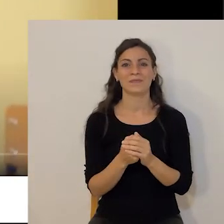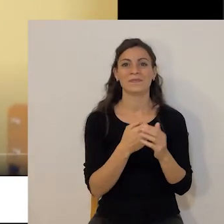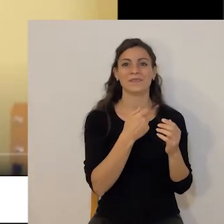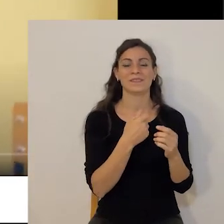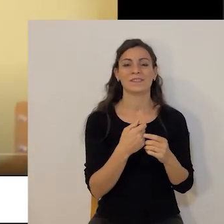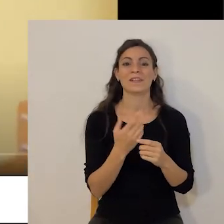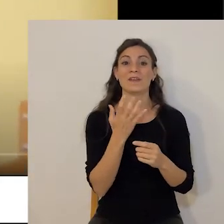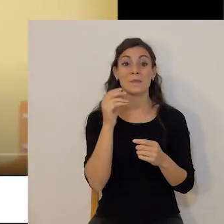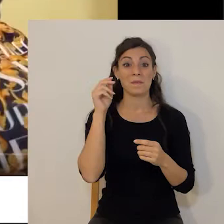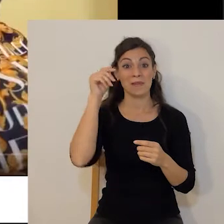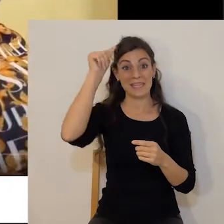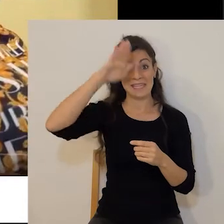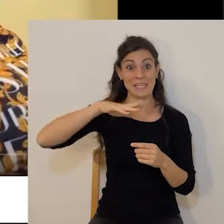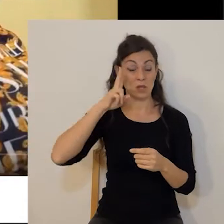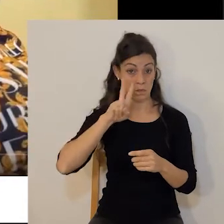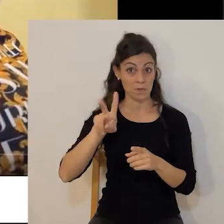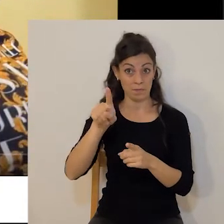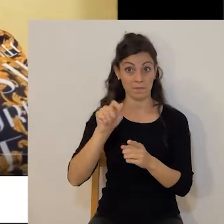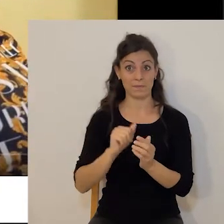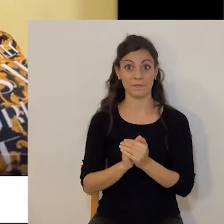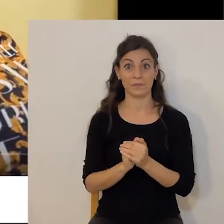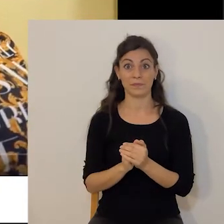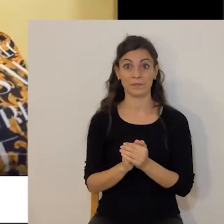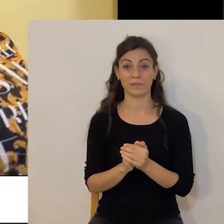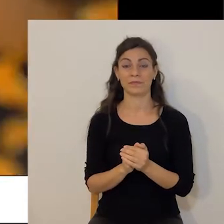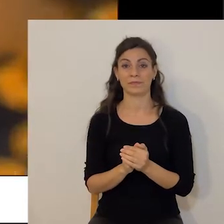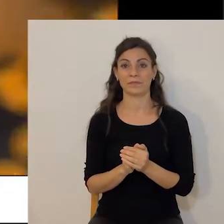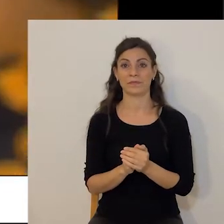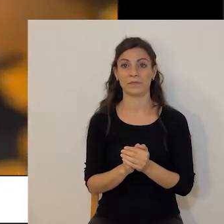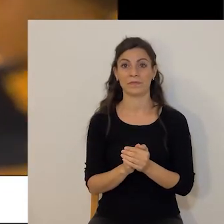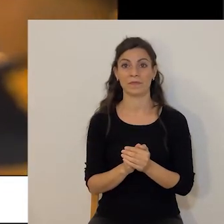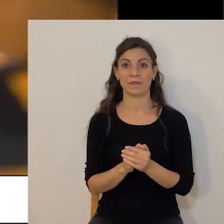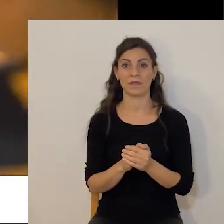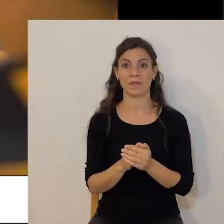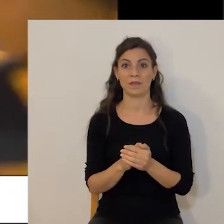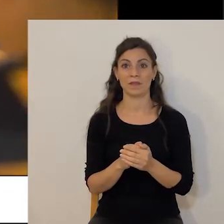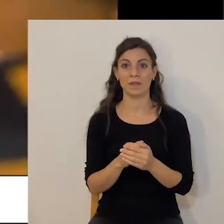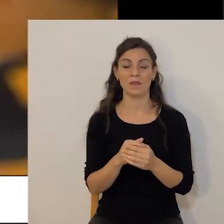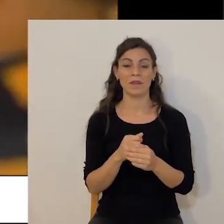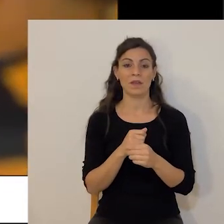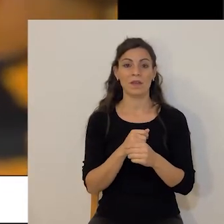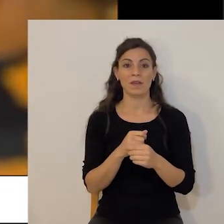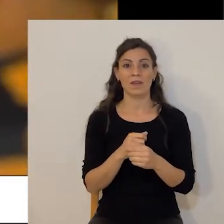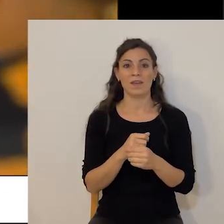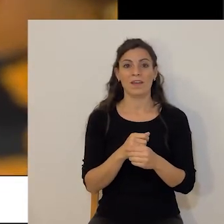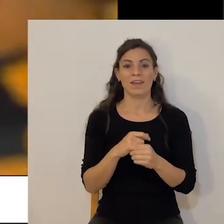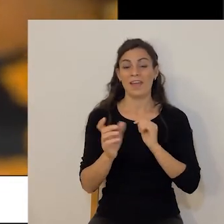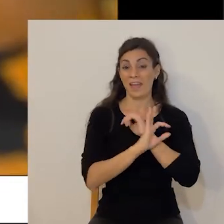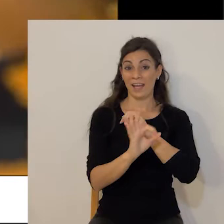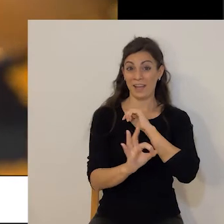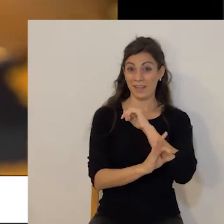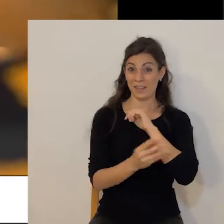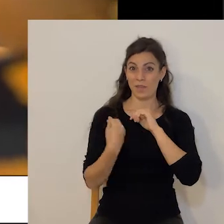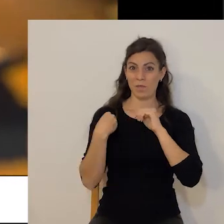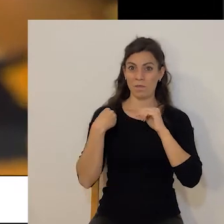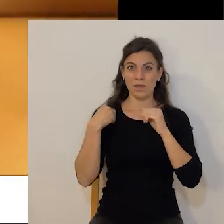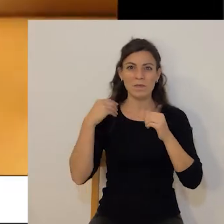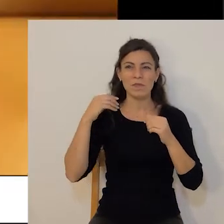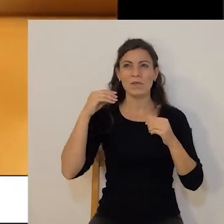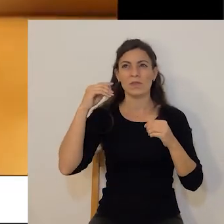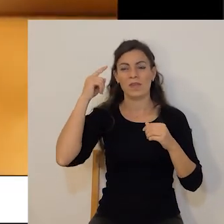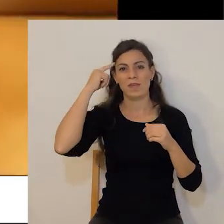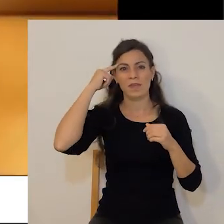dificultades. Fijaros el niño, aquí. Es un ejercicio de concentración, de atención, de razonamiento